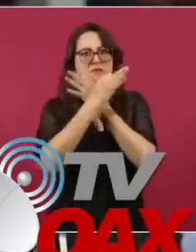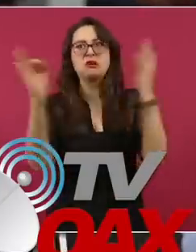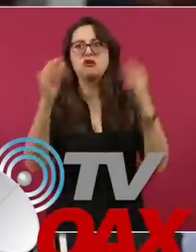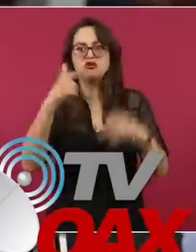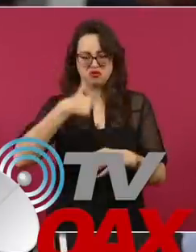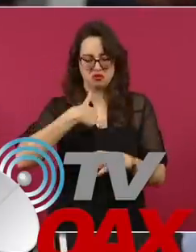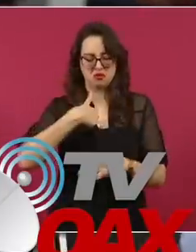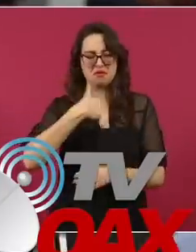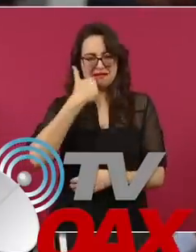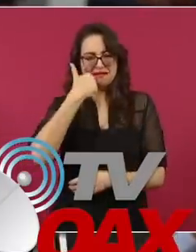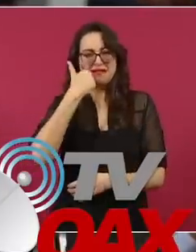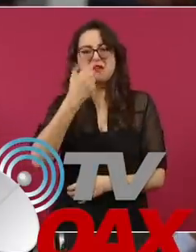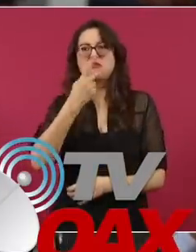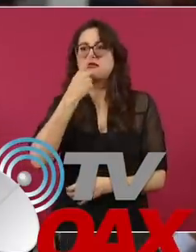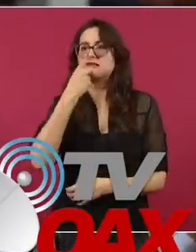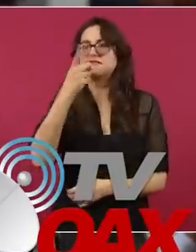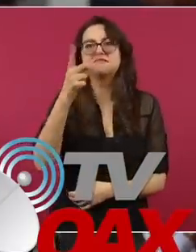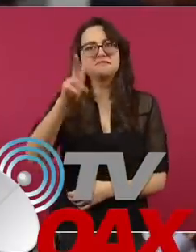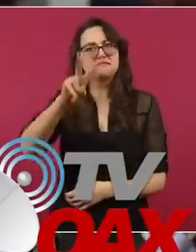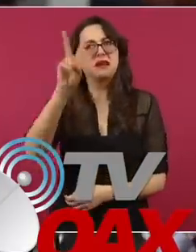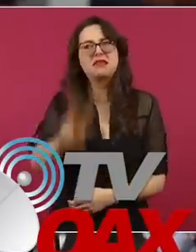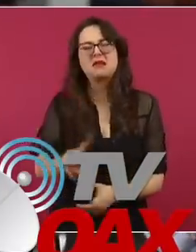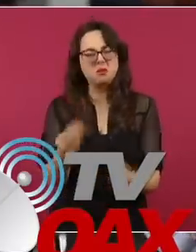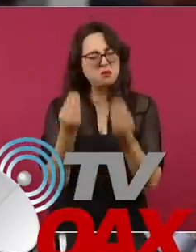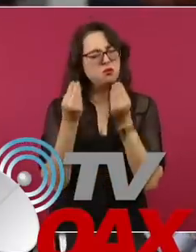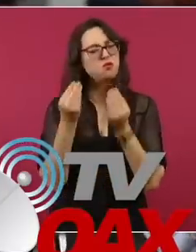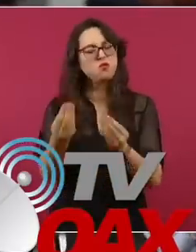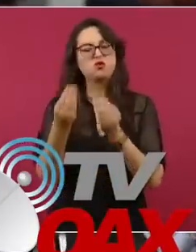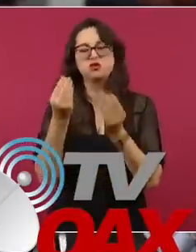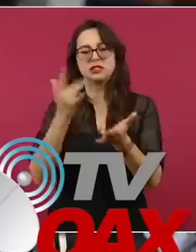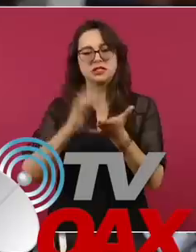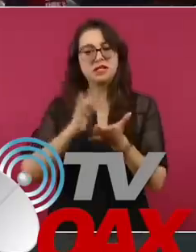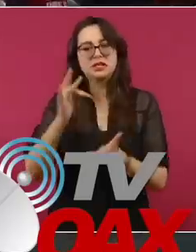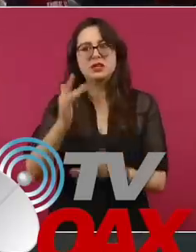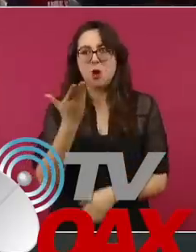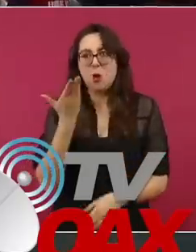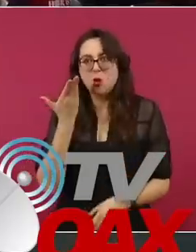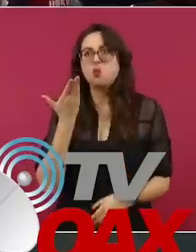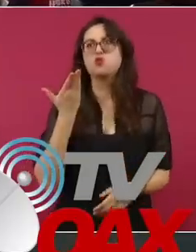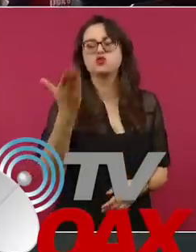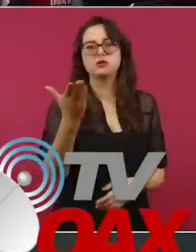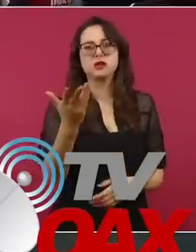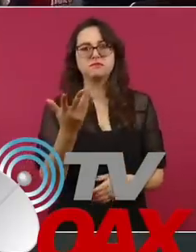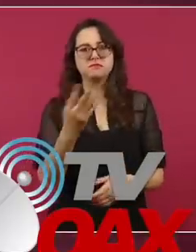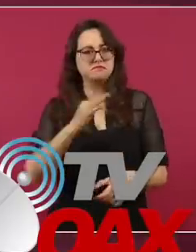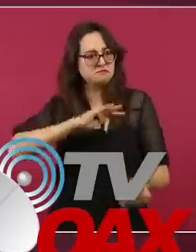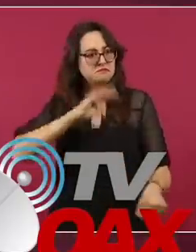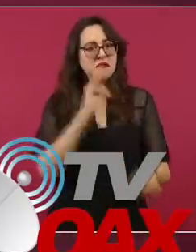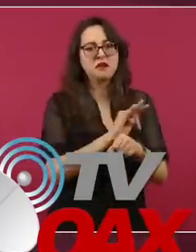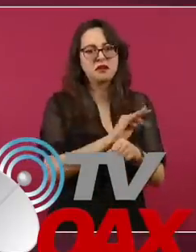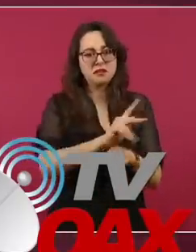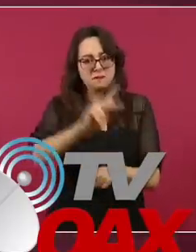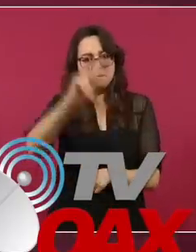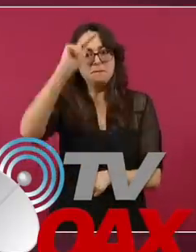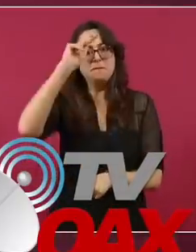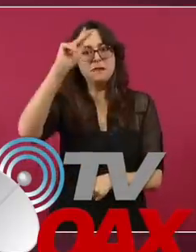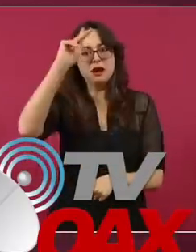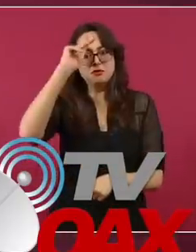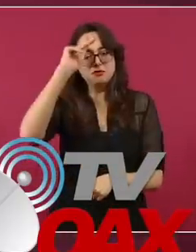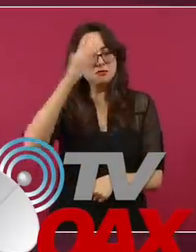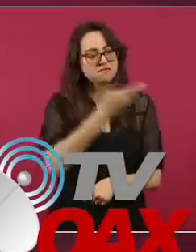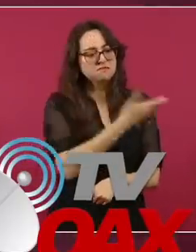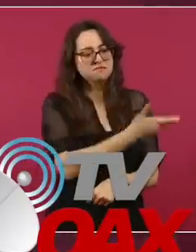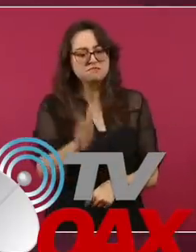gracias, porque usted se puso de pie por nosotros. A nombre de ellos,